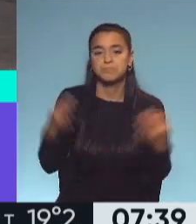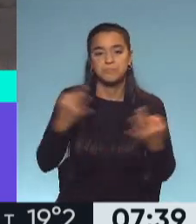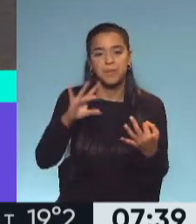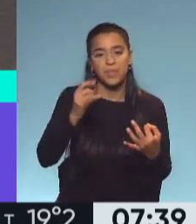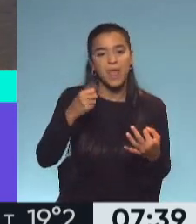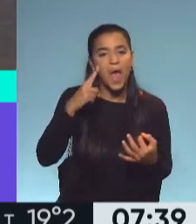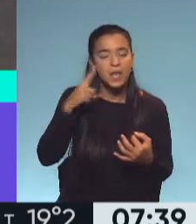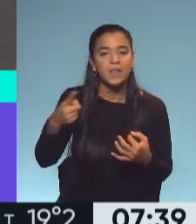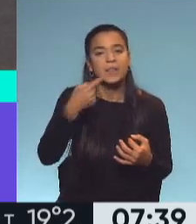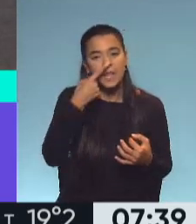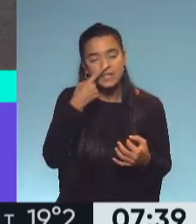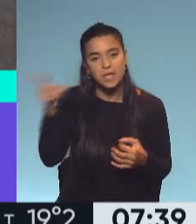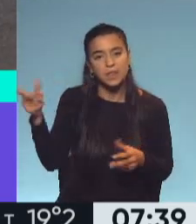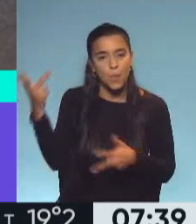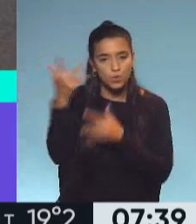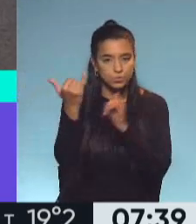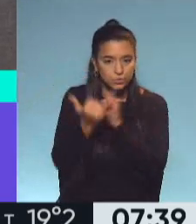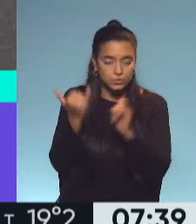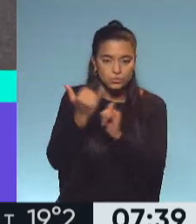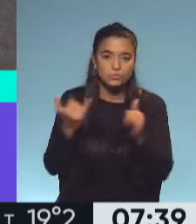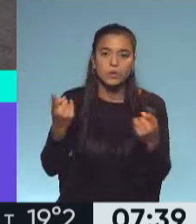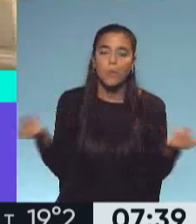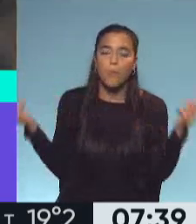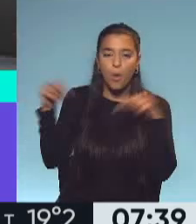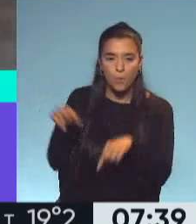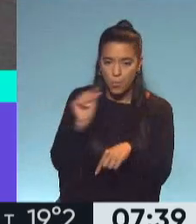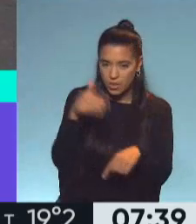Dani, interesante lo que decís. Además, enseguida volvemos con Daniel Castaño desde allí.